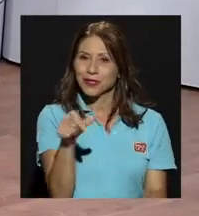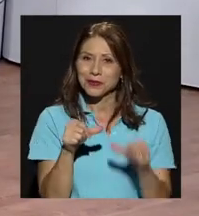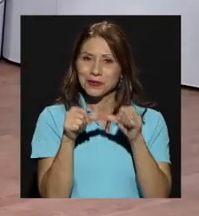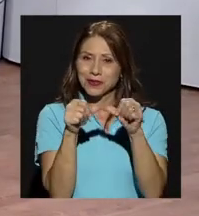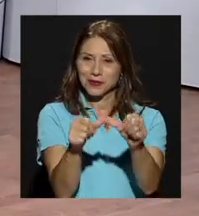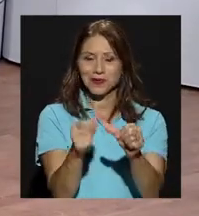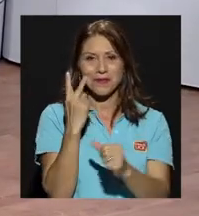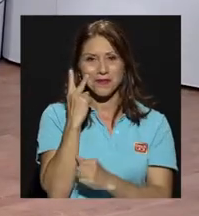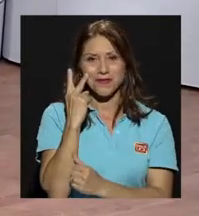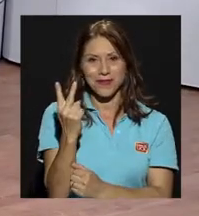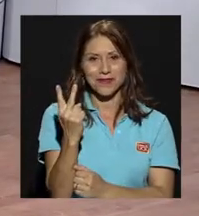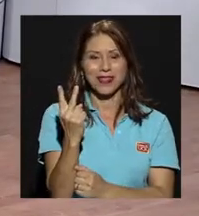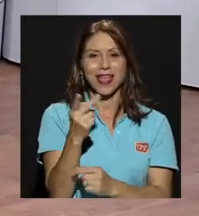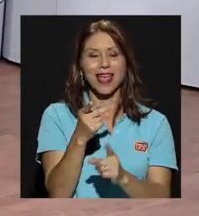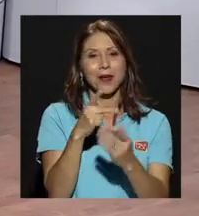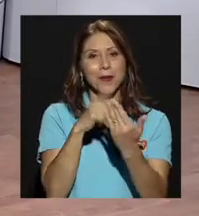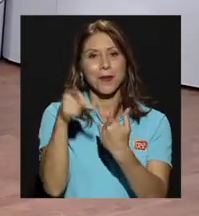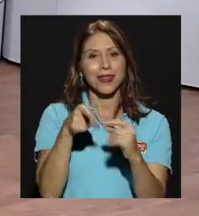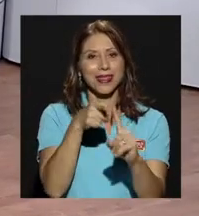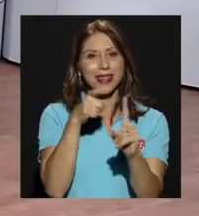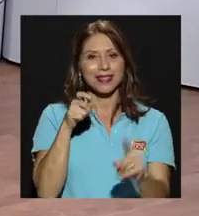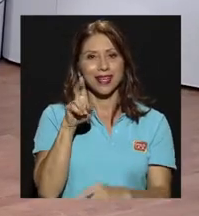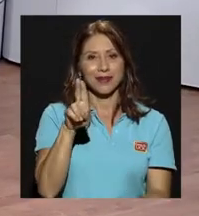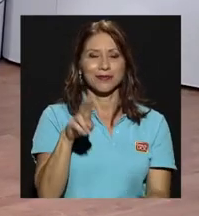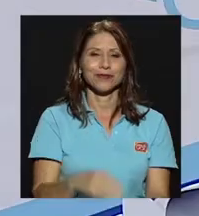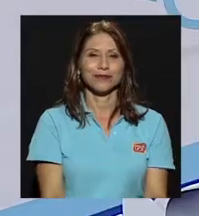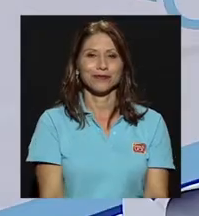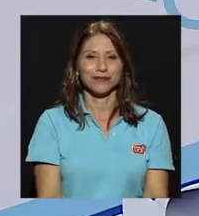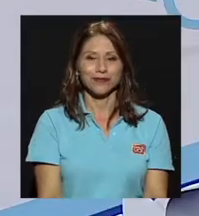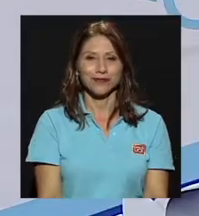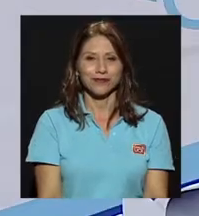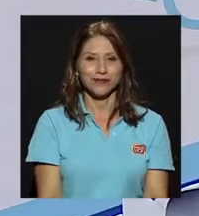Agradecemos que permanezca en sintonía de Desde la U.